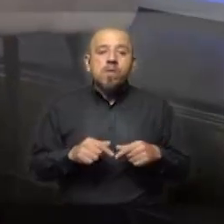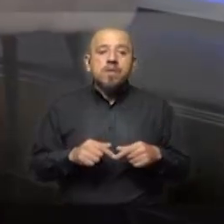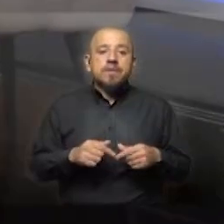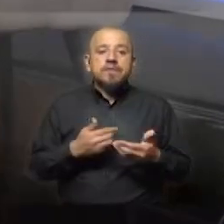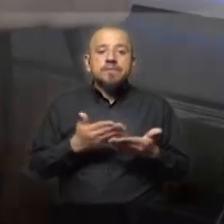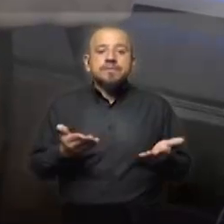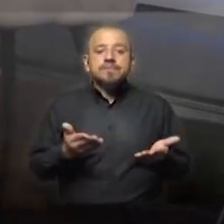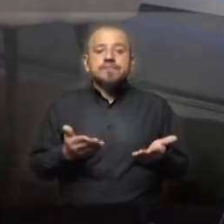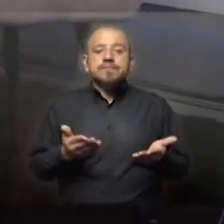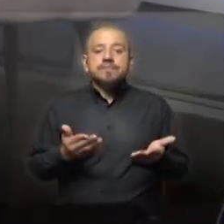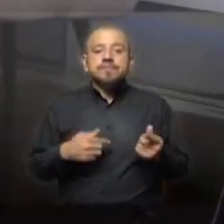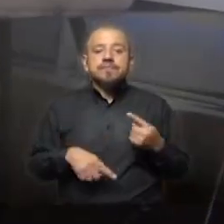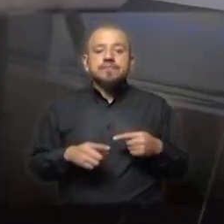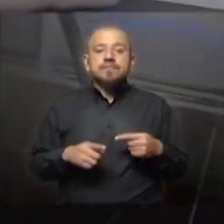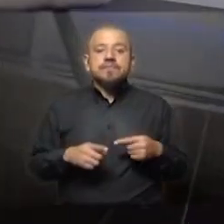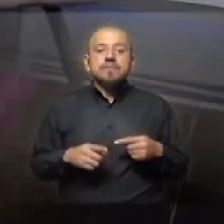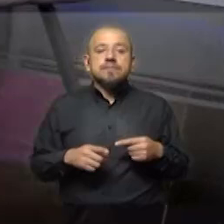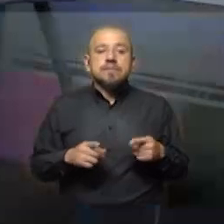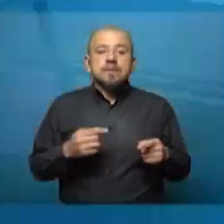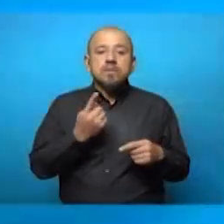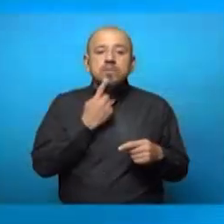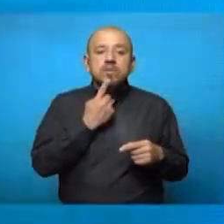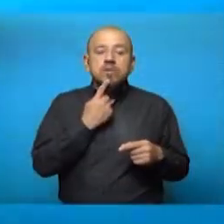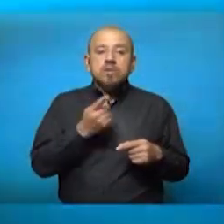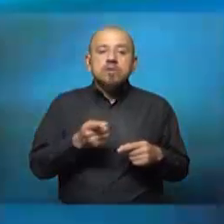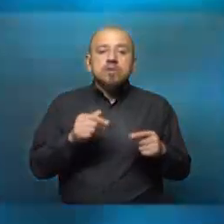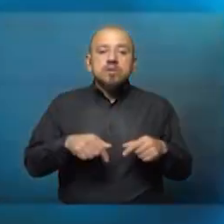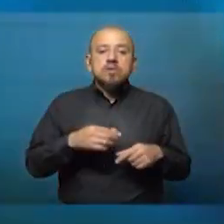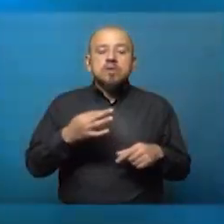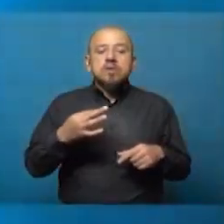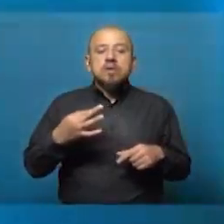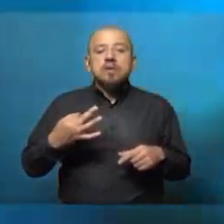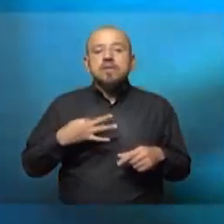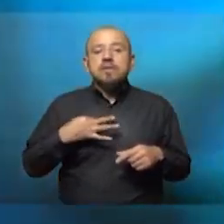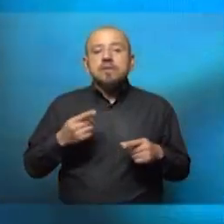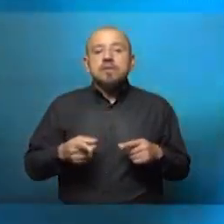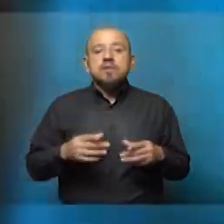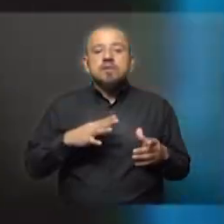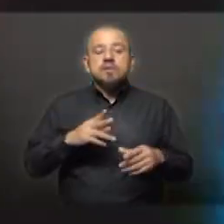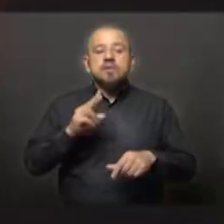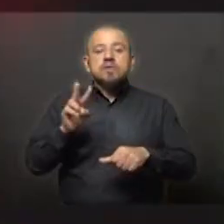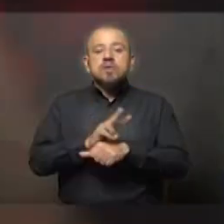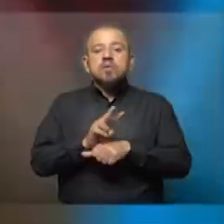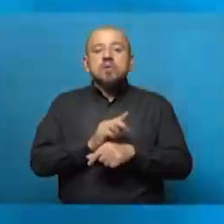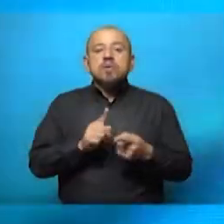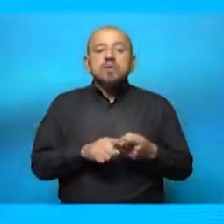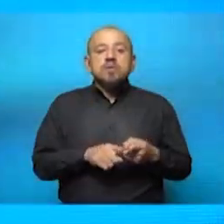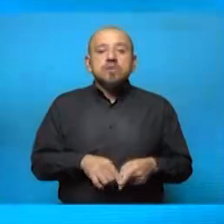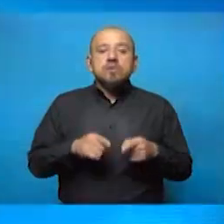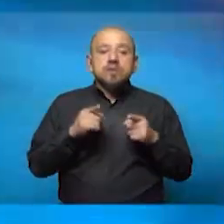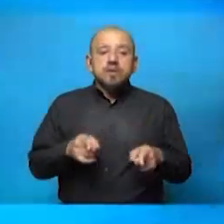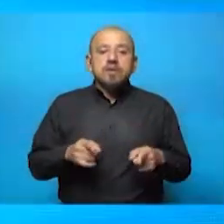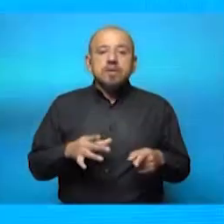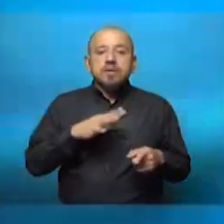es un gesto es un gesto político no poner la Vida en el centro y poner el cuidado en el centro ahí